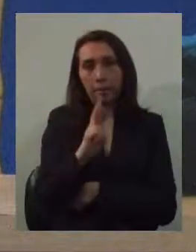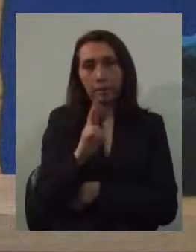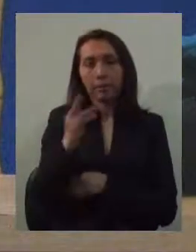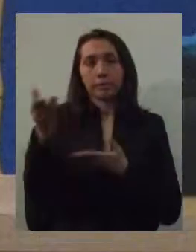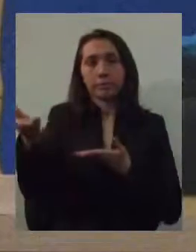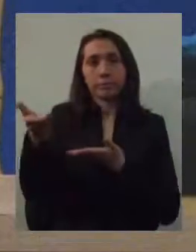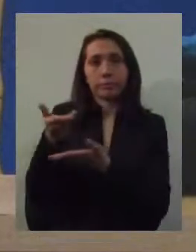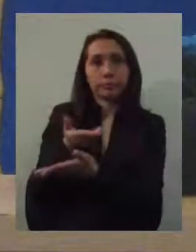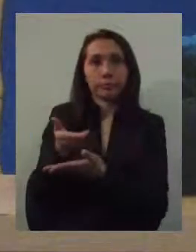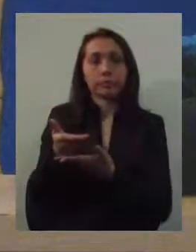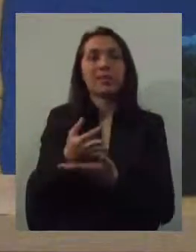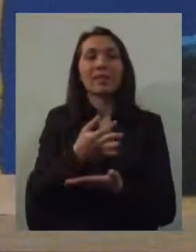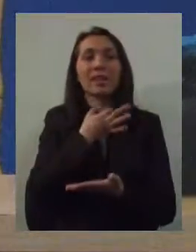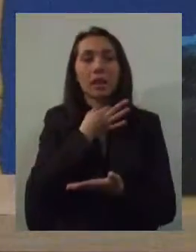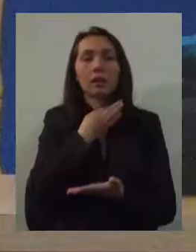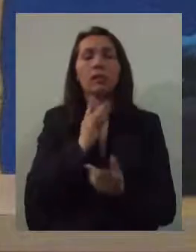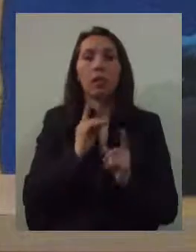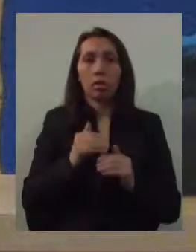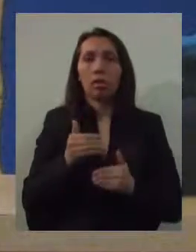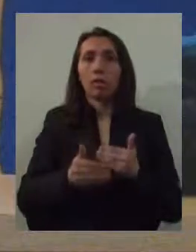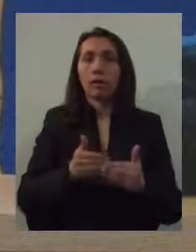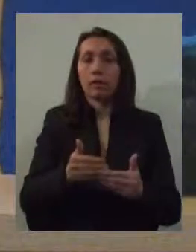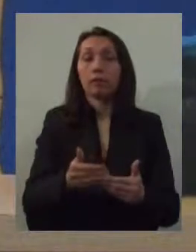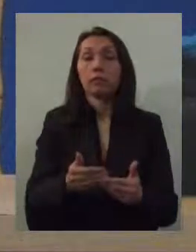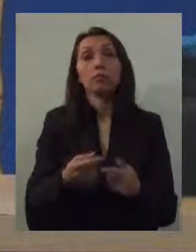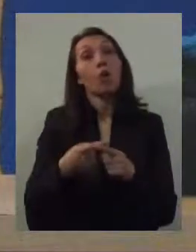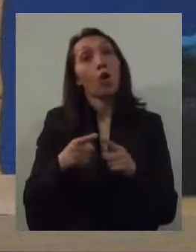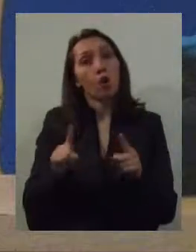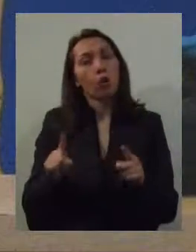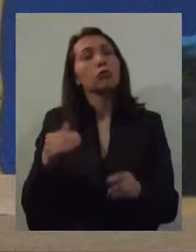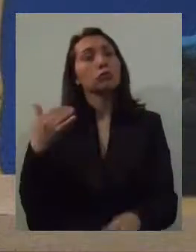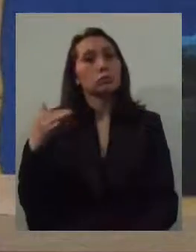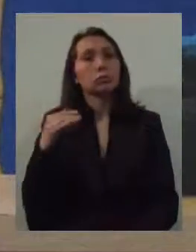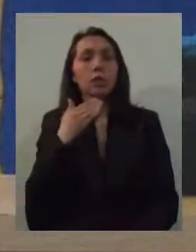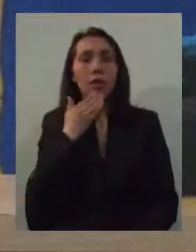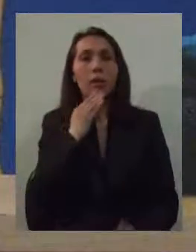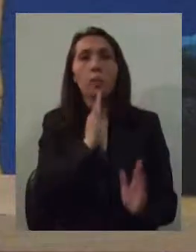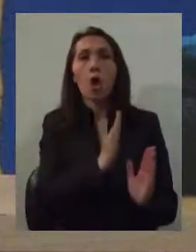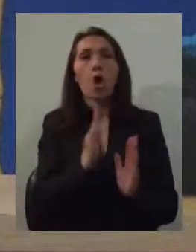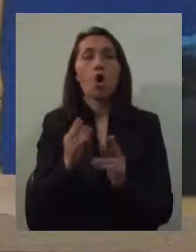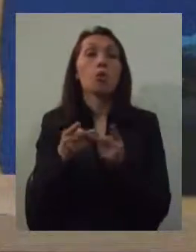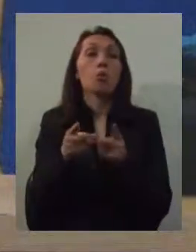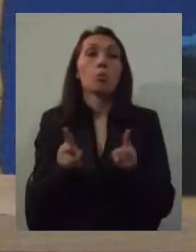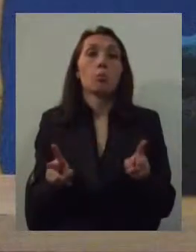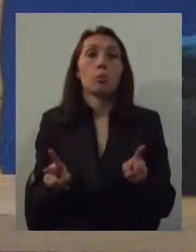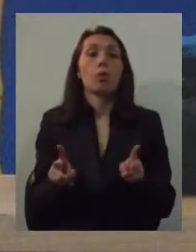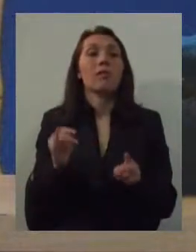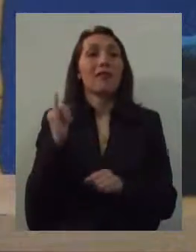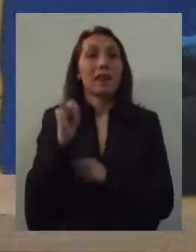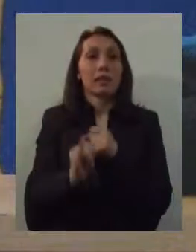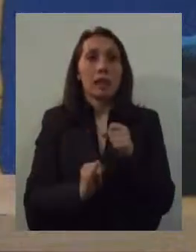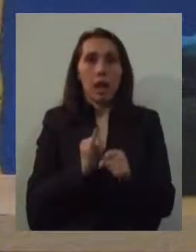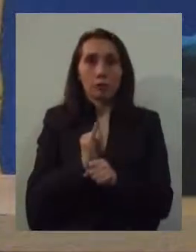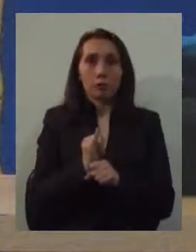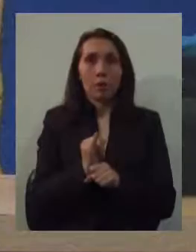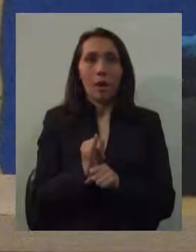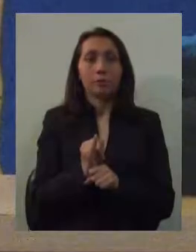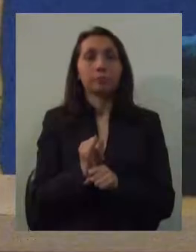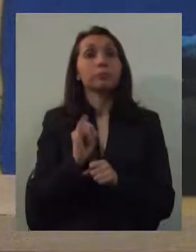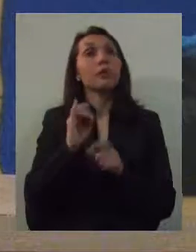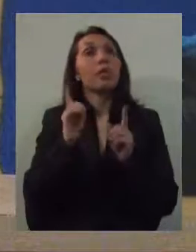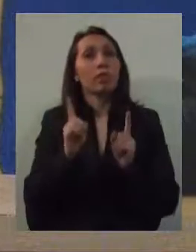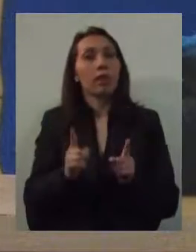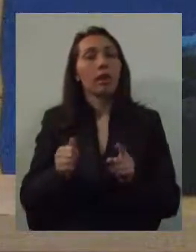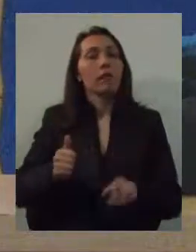las garantías del debido proceso, como otro principio también de orden público internacional. Y se debe